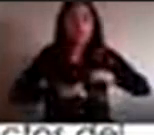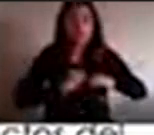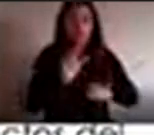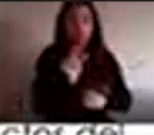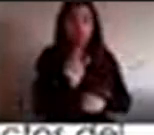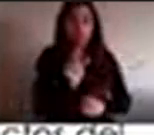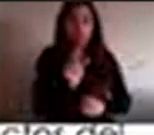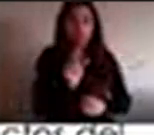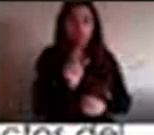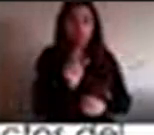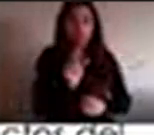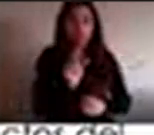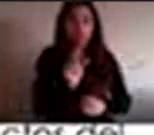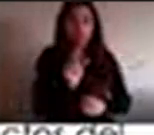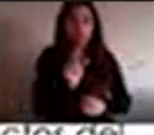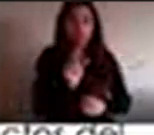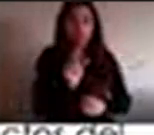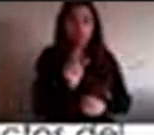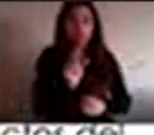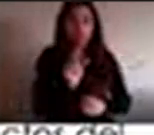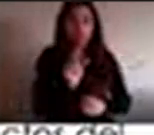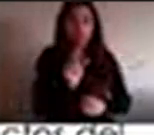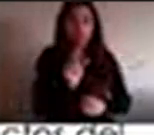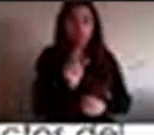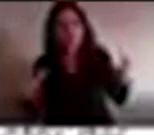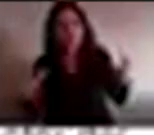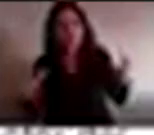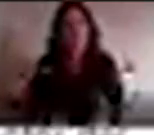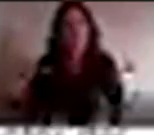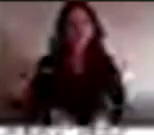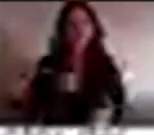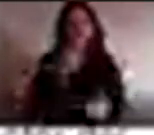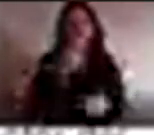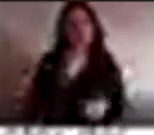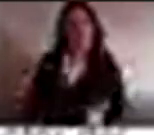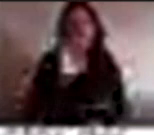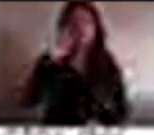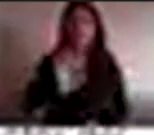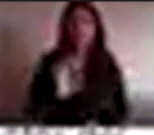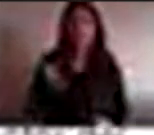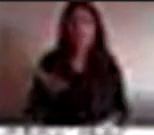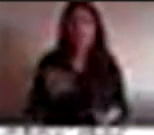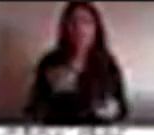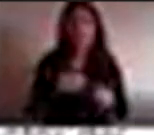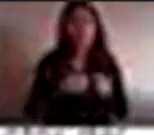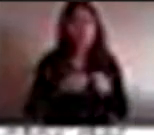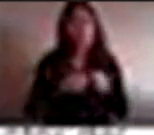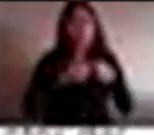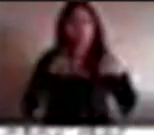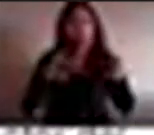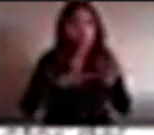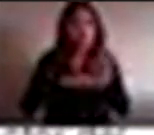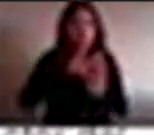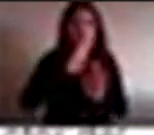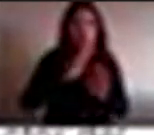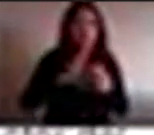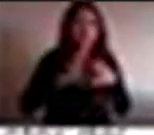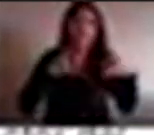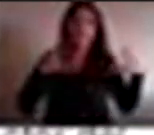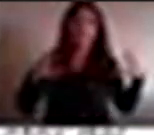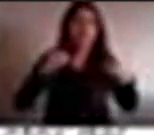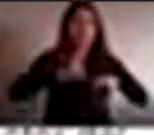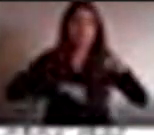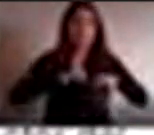podemos aquí ver en el fondo cuál es la estadística, y la mayor se da en las grandes empresas.